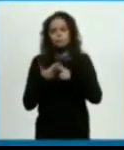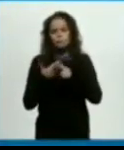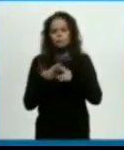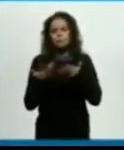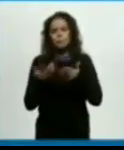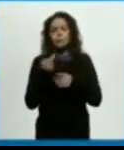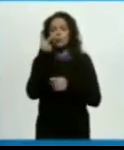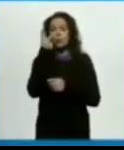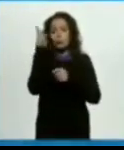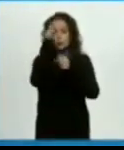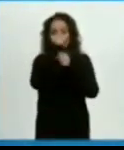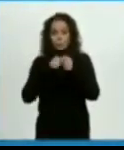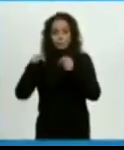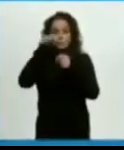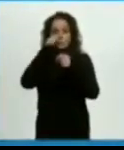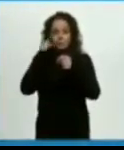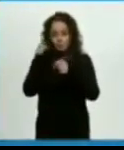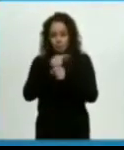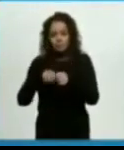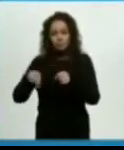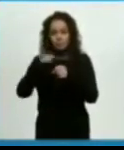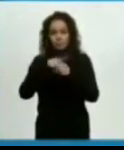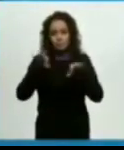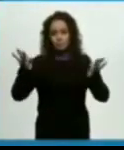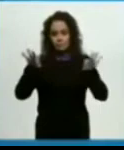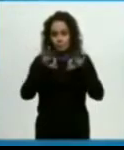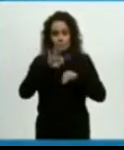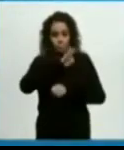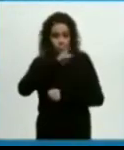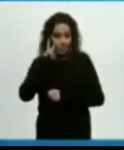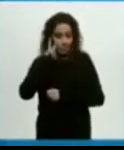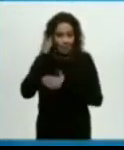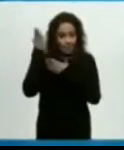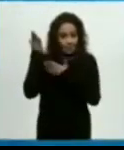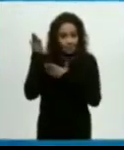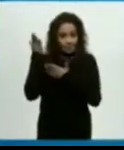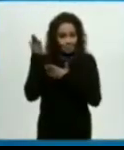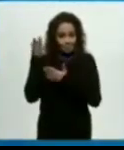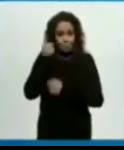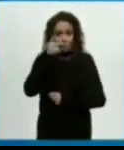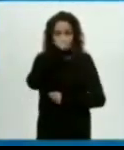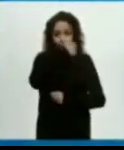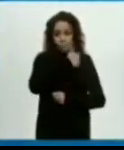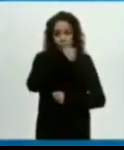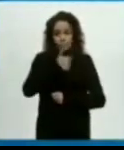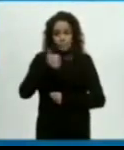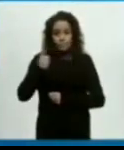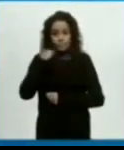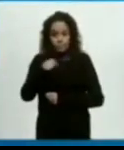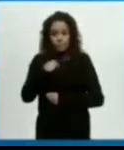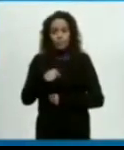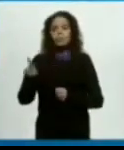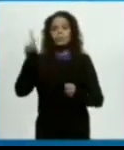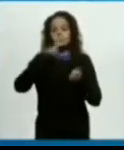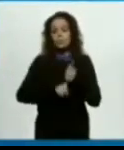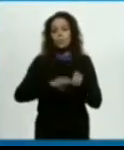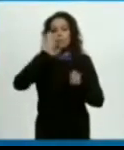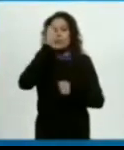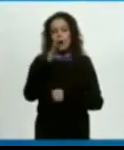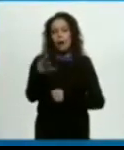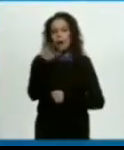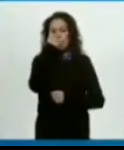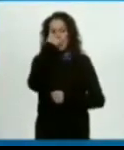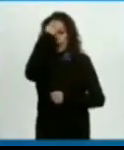dos círculos. ¿Los pueden ver? Y cada una de sus partes es una cara. Las